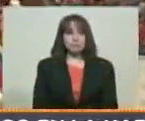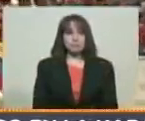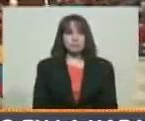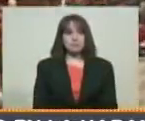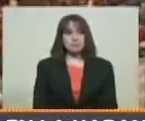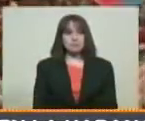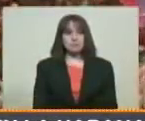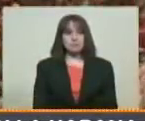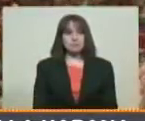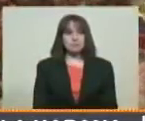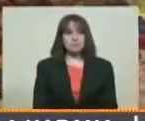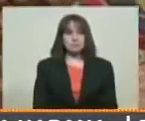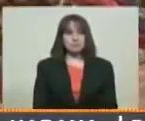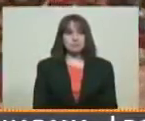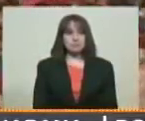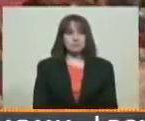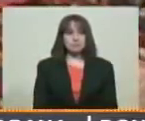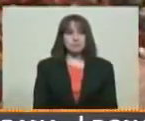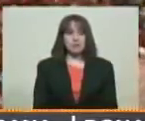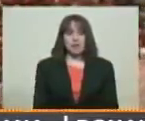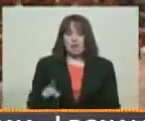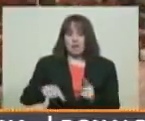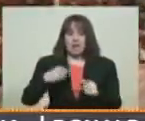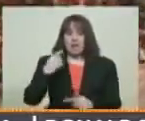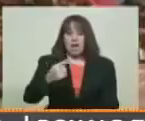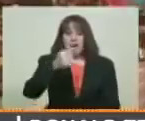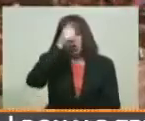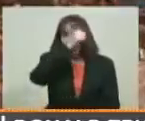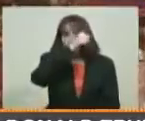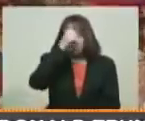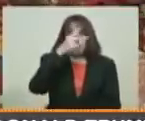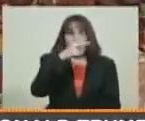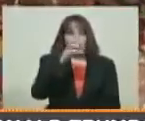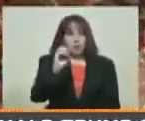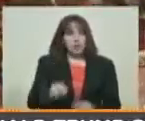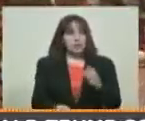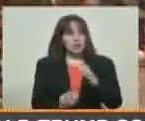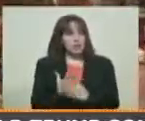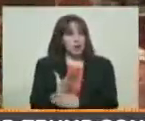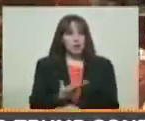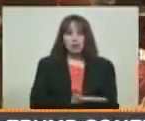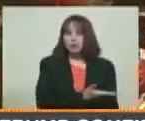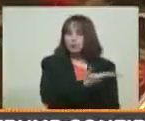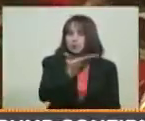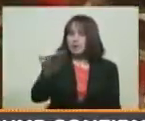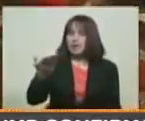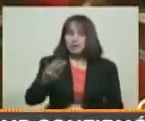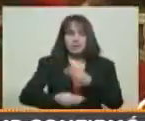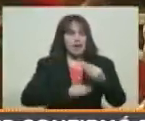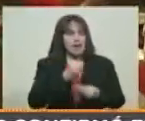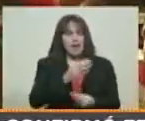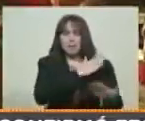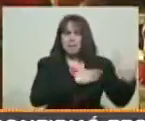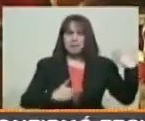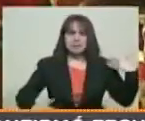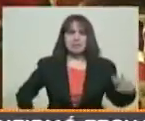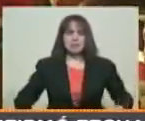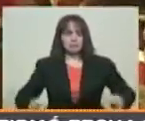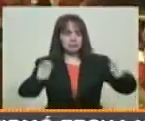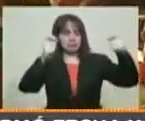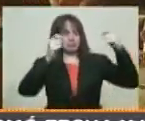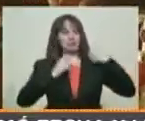Y lo sé, el próximo domingo 20 de mayo, ustedes me harán presidente de la